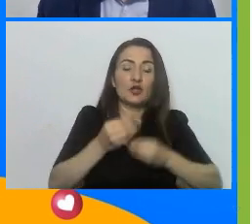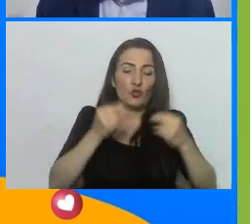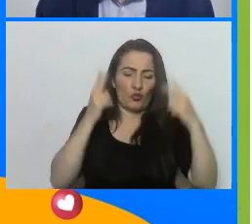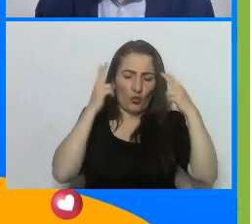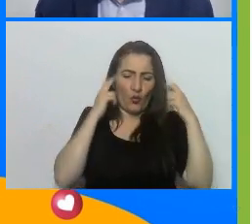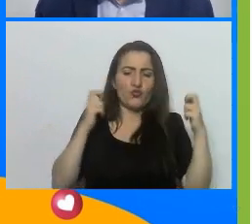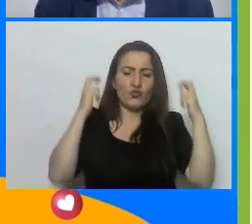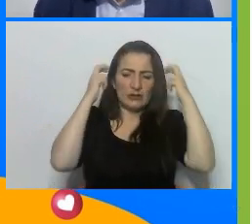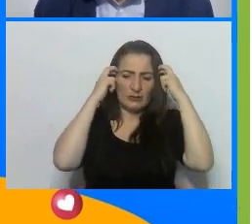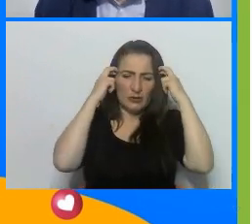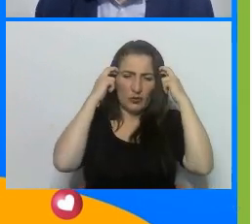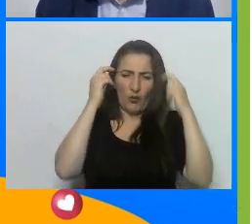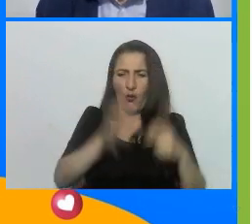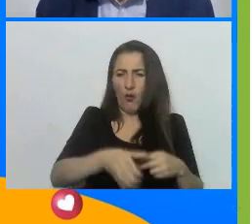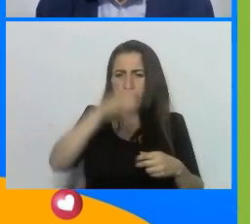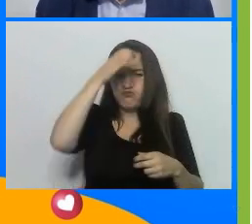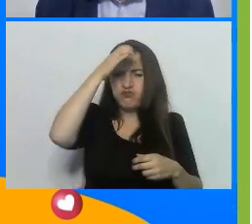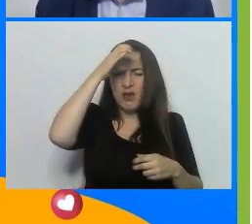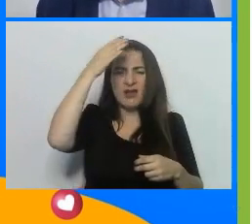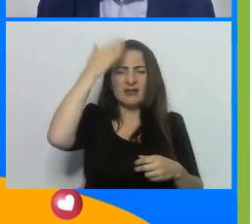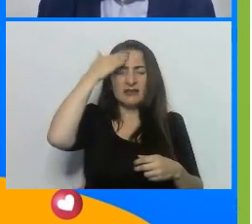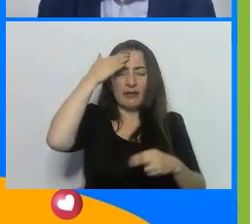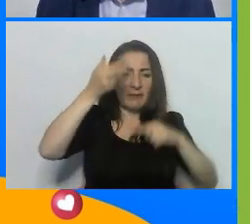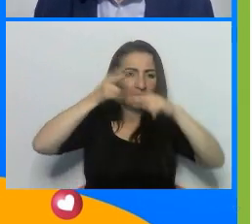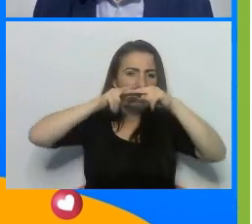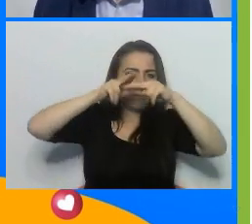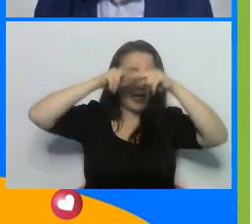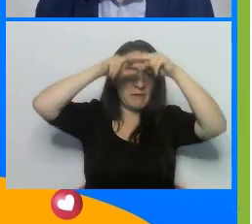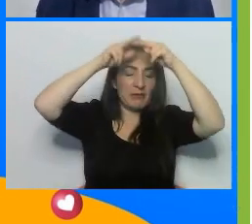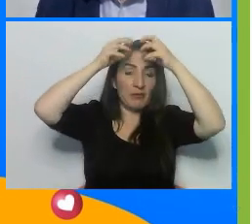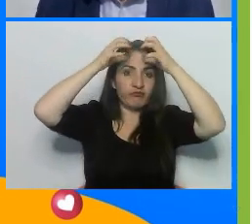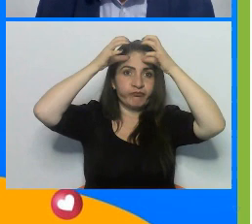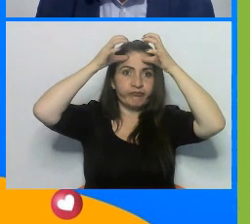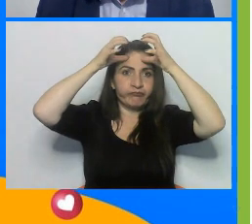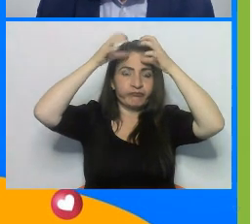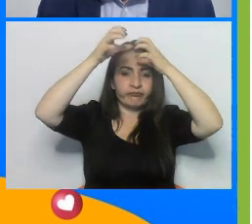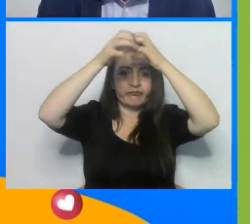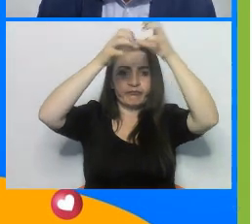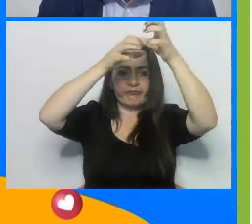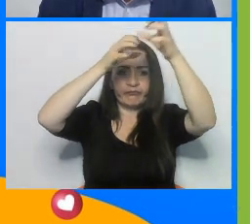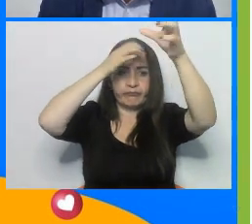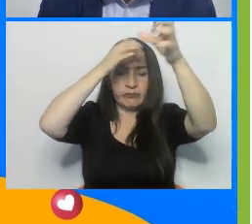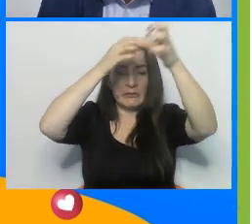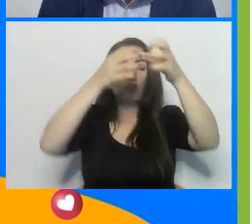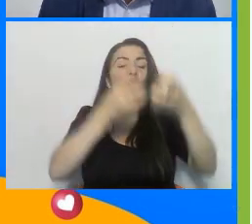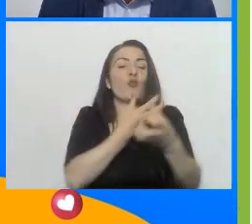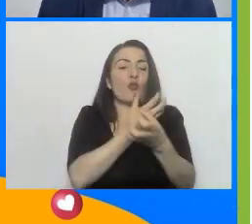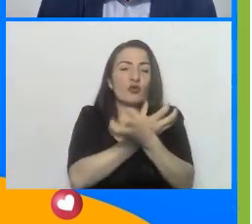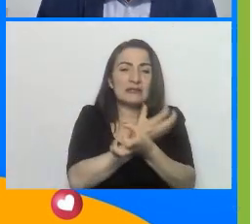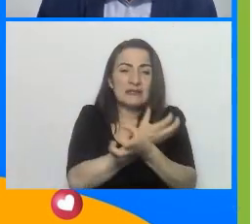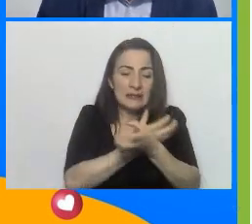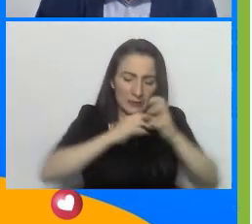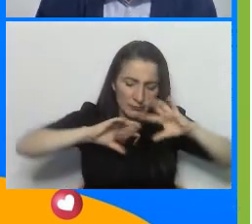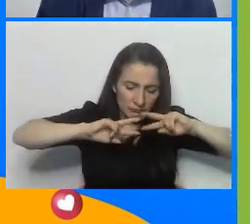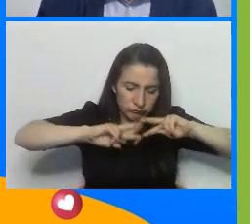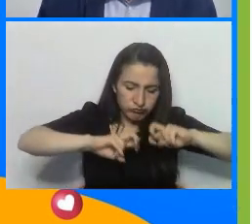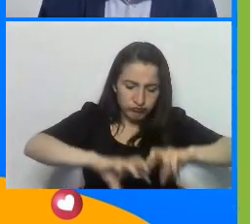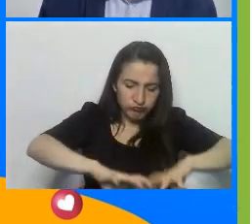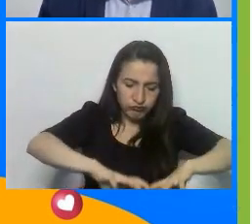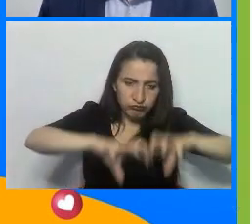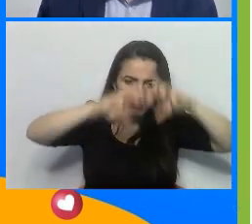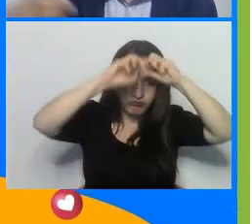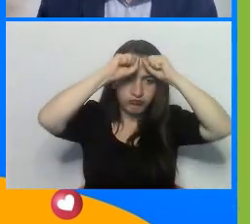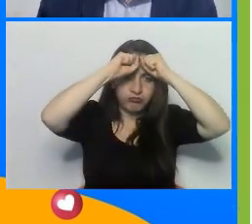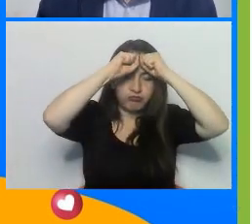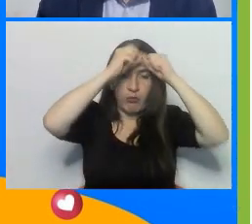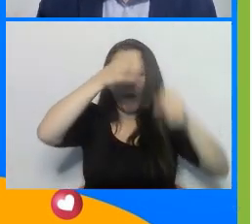conocimiento, aumentar el saber, ¿sí? Por eso hablamos de conocimiento científico, que es el que se habla o se hace referencia al que se desarrolla